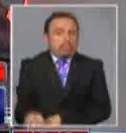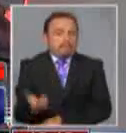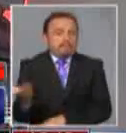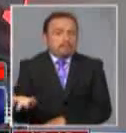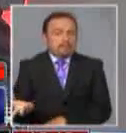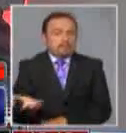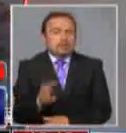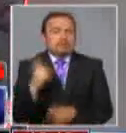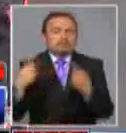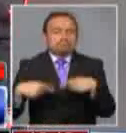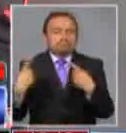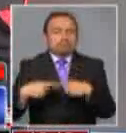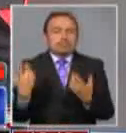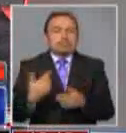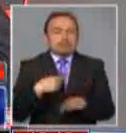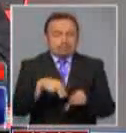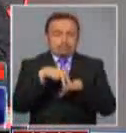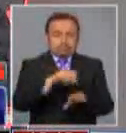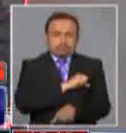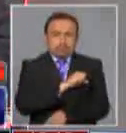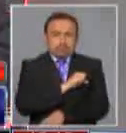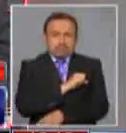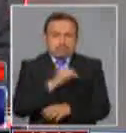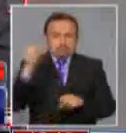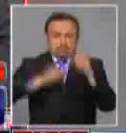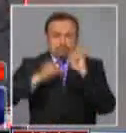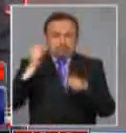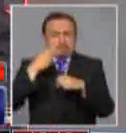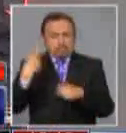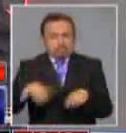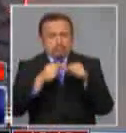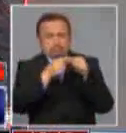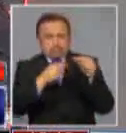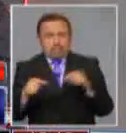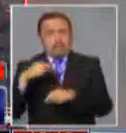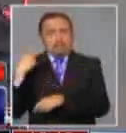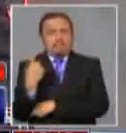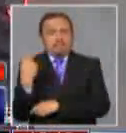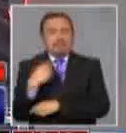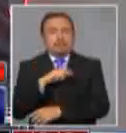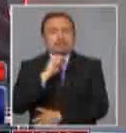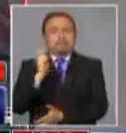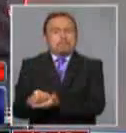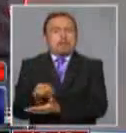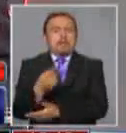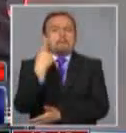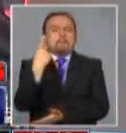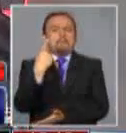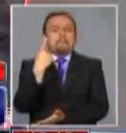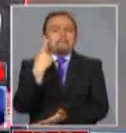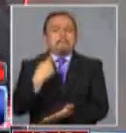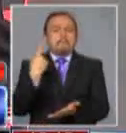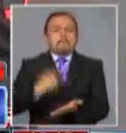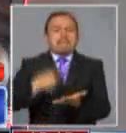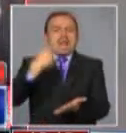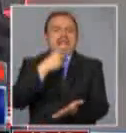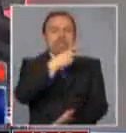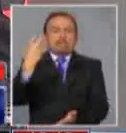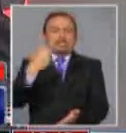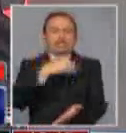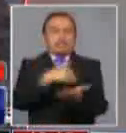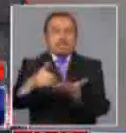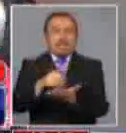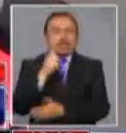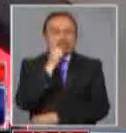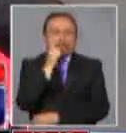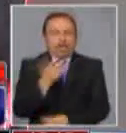devuelven por los peajes y el trans Santiago son empresas transnacionales privadas y le damos 10000 millones de pesos diarios si a nadie le